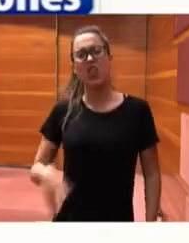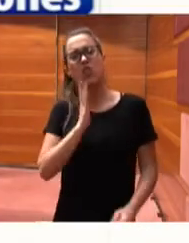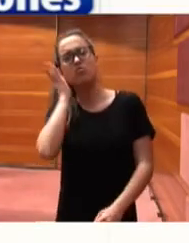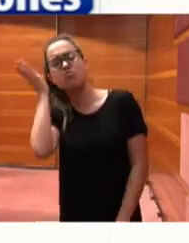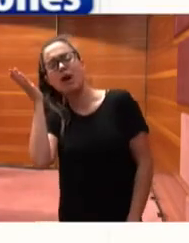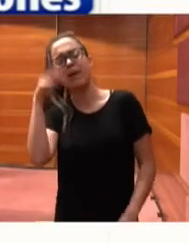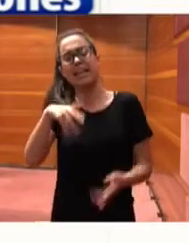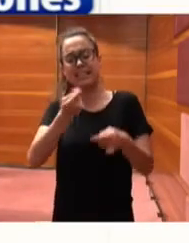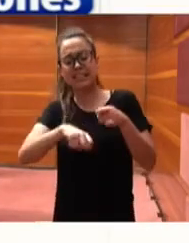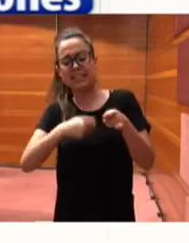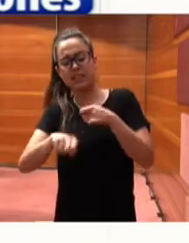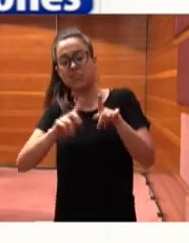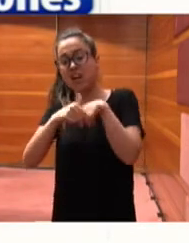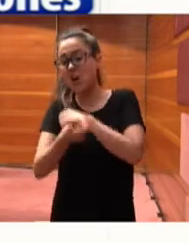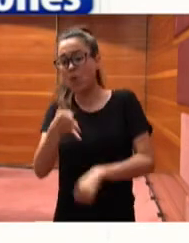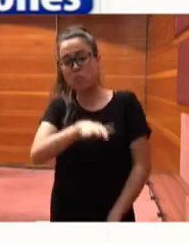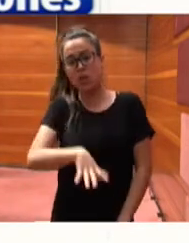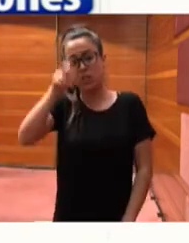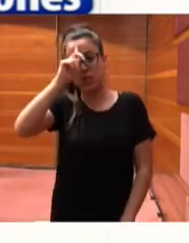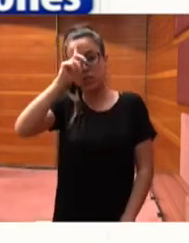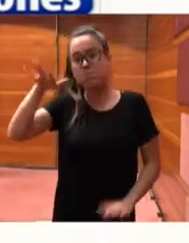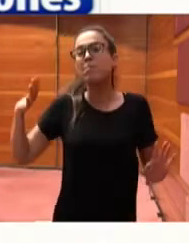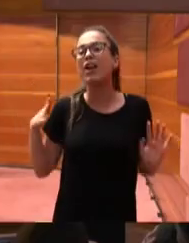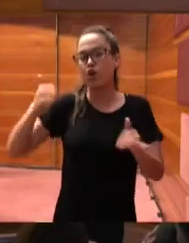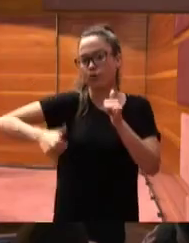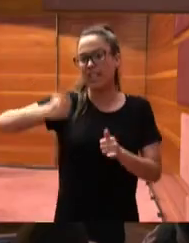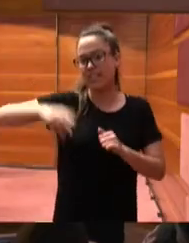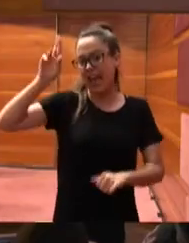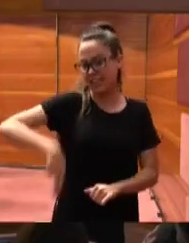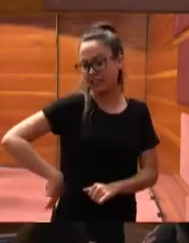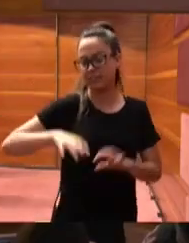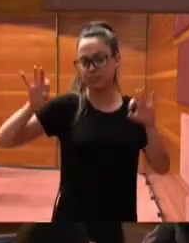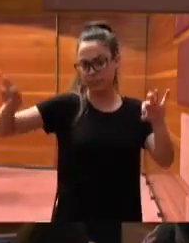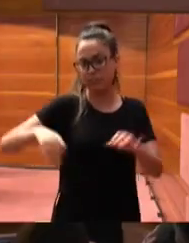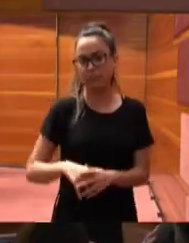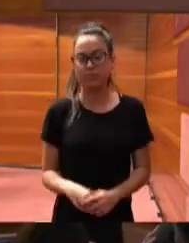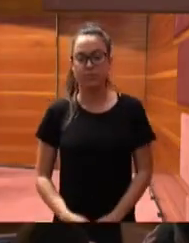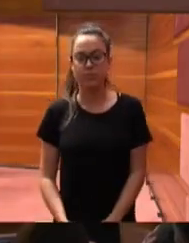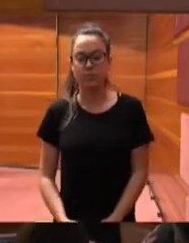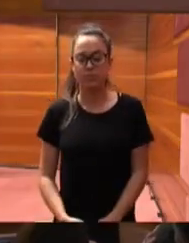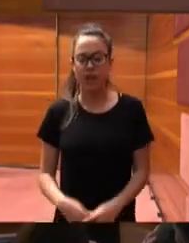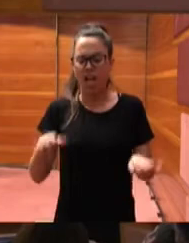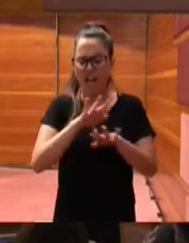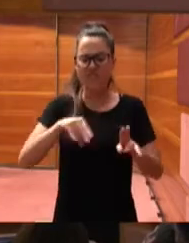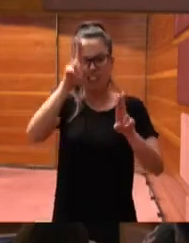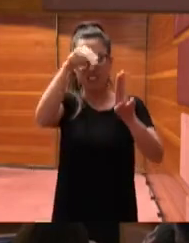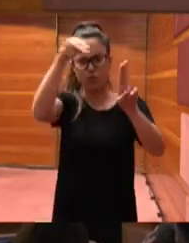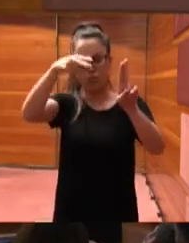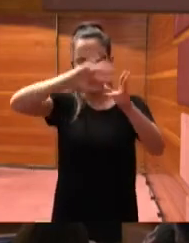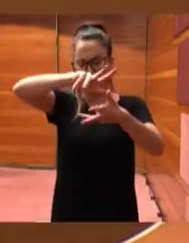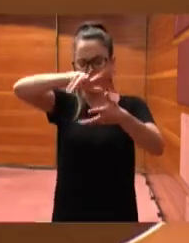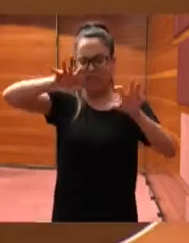en sus tiendas, no sé dónde mueren, pero son competencia. Lo que provocó este titular fue que la